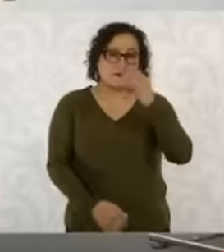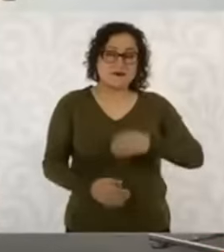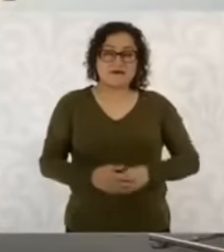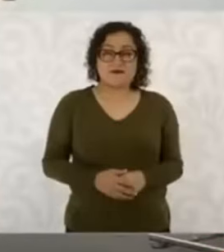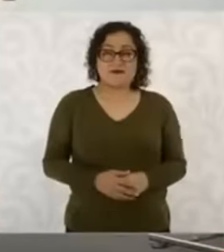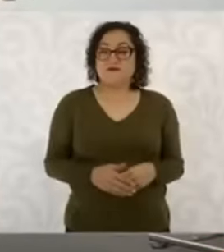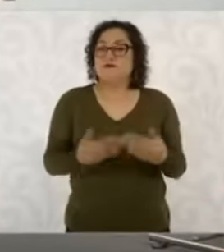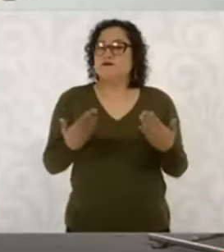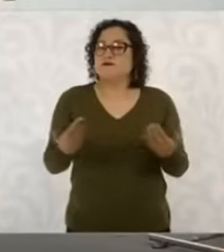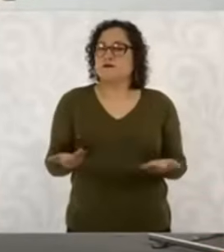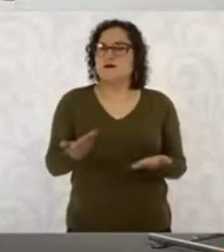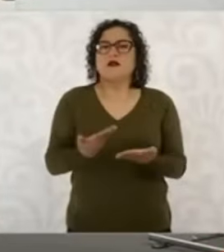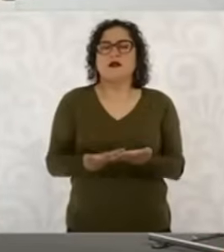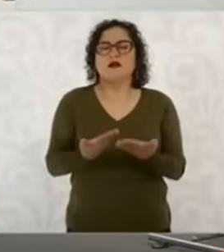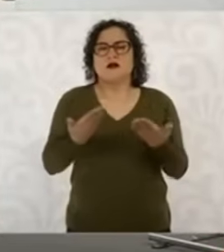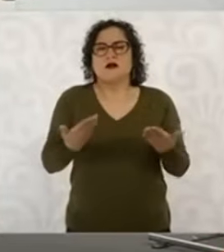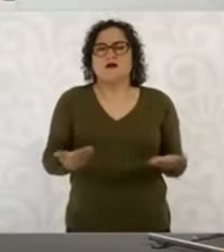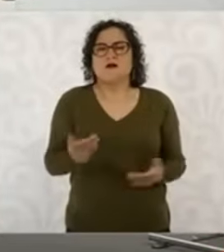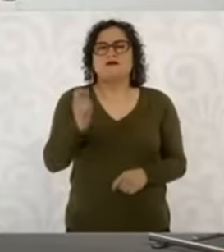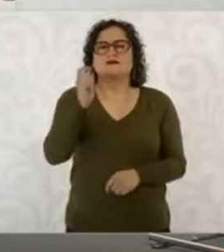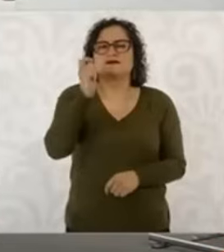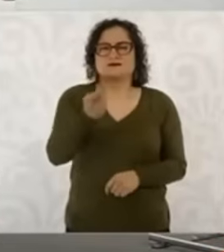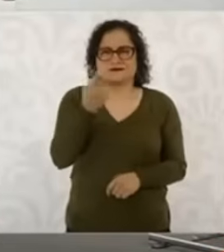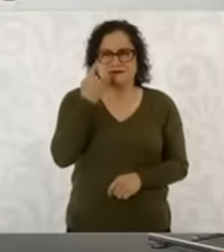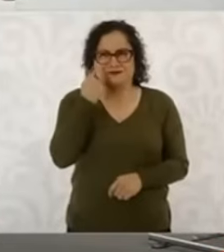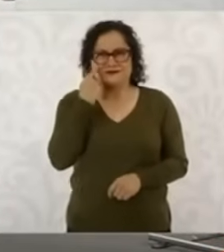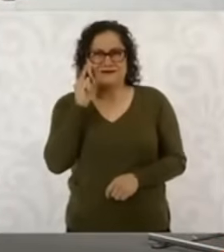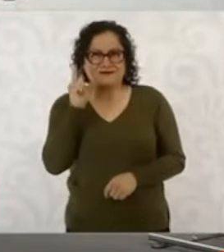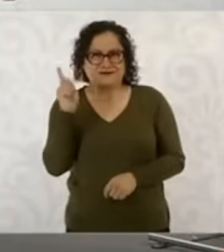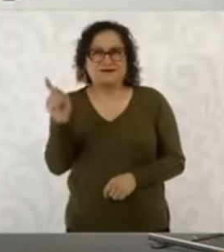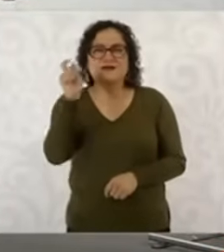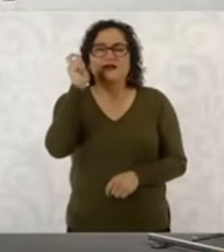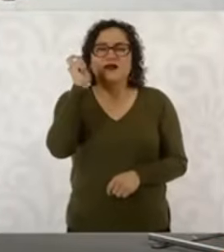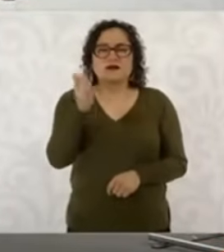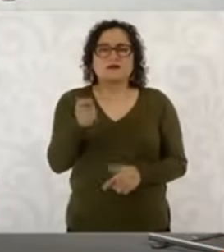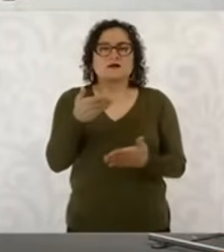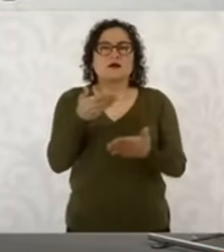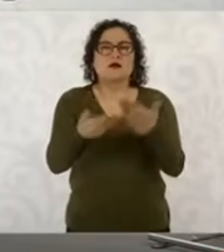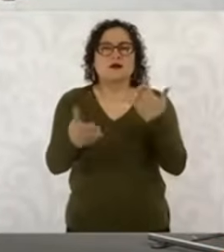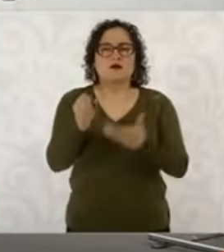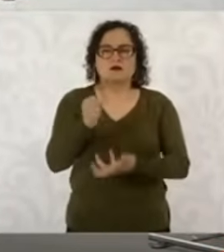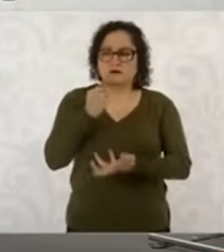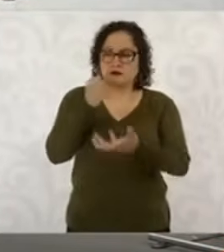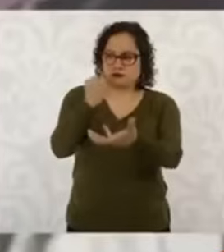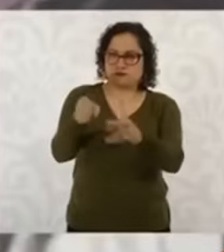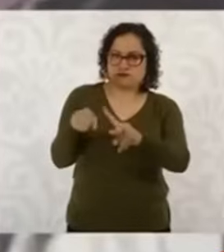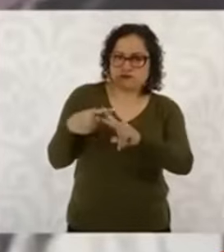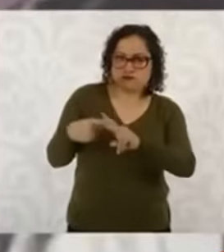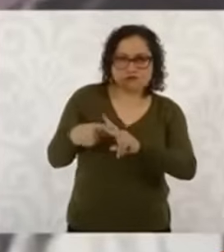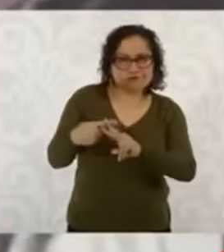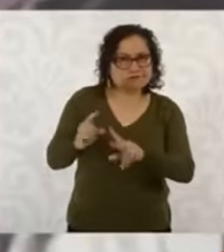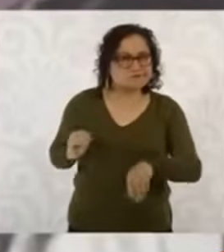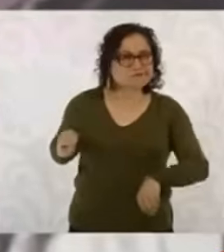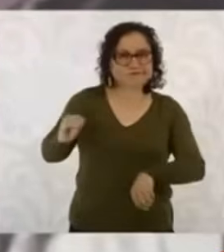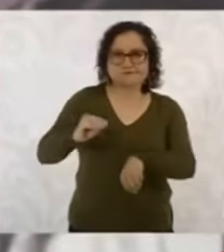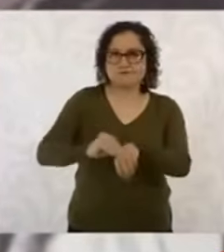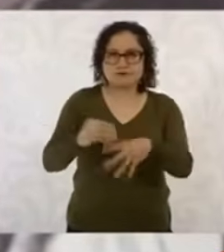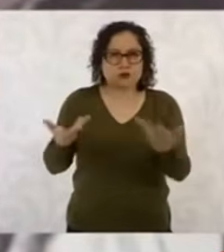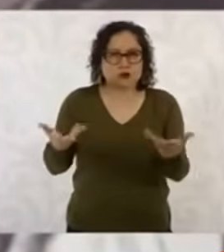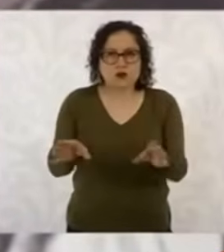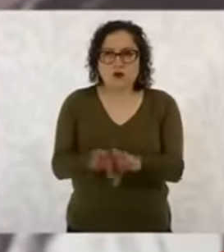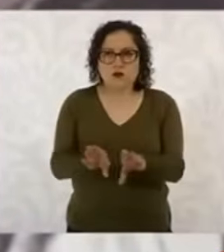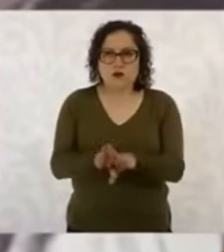¿qué es lo que tenemos que hacer? ¿Cuál es la presión que nos está poniendo en el presupuesto en estos años? Del